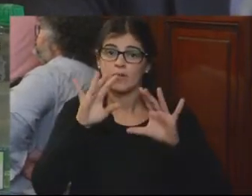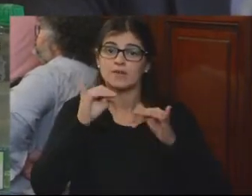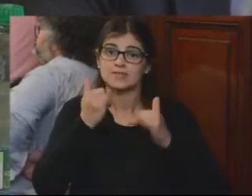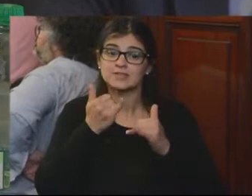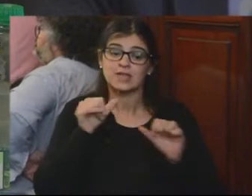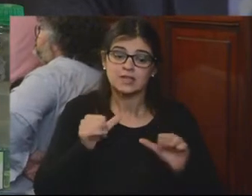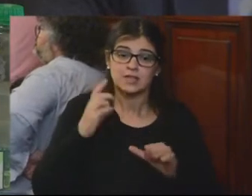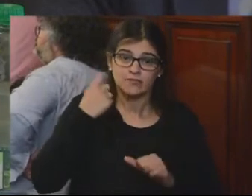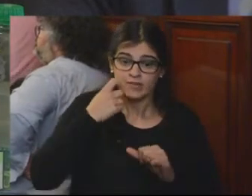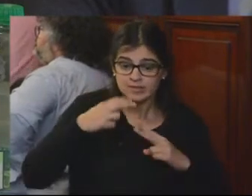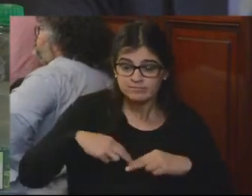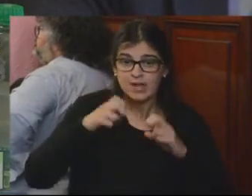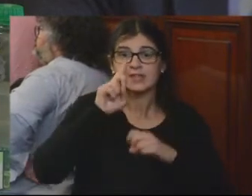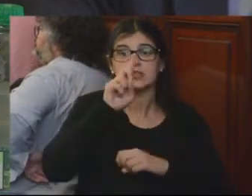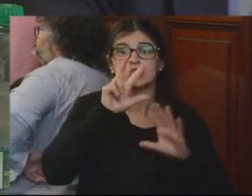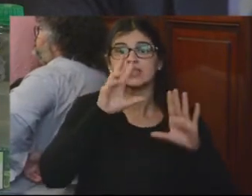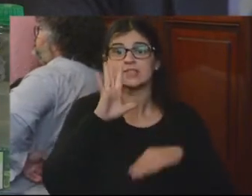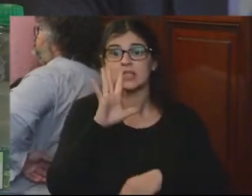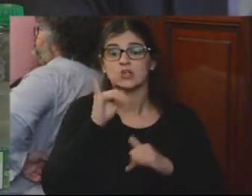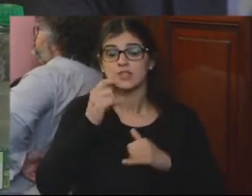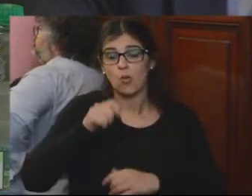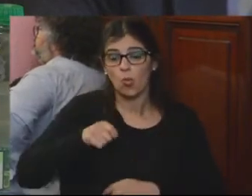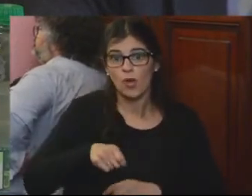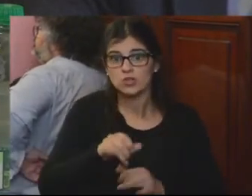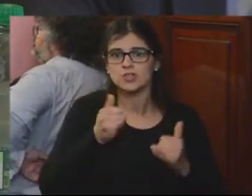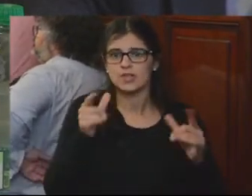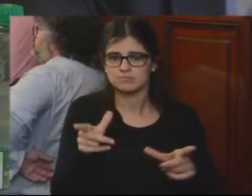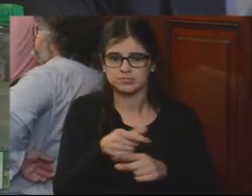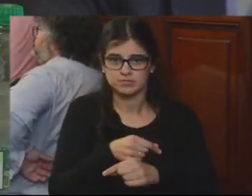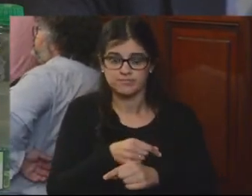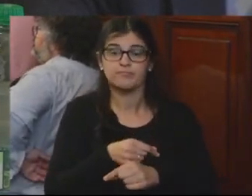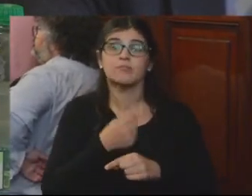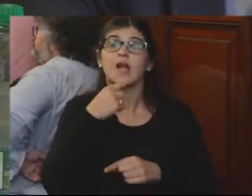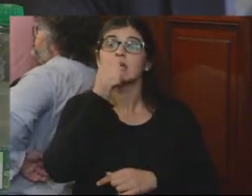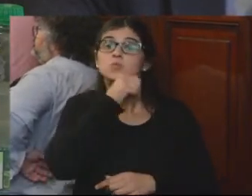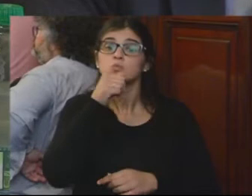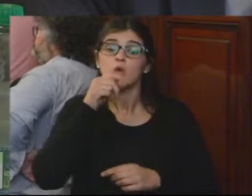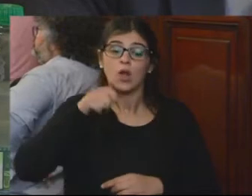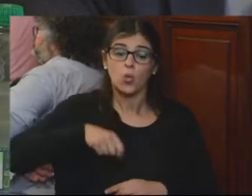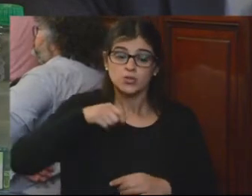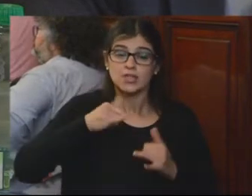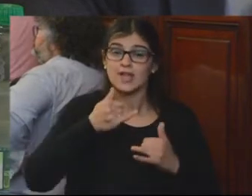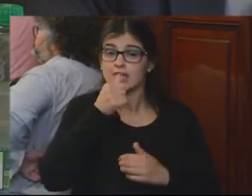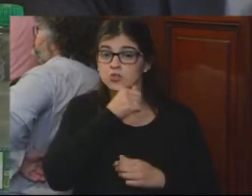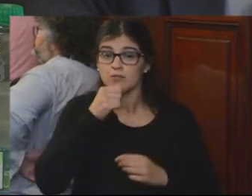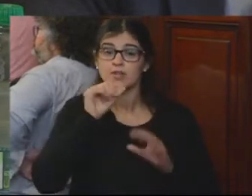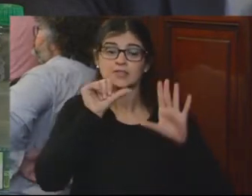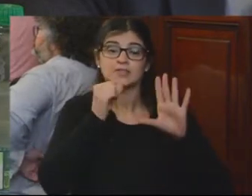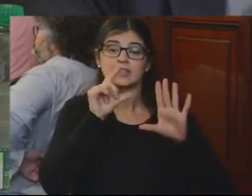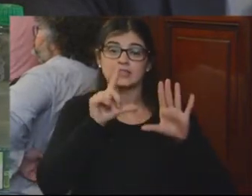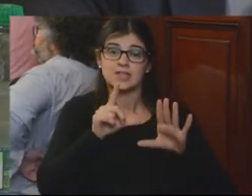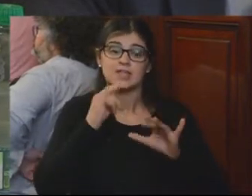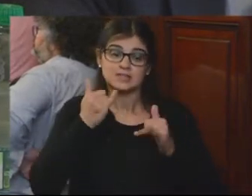activas y 185 juicios finalizados las resoluciones judiciales que resolvieron 67 sobre